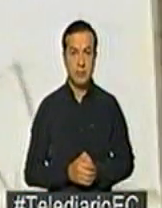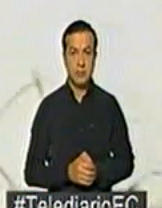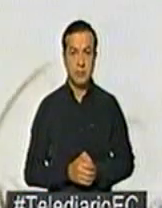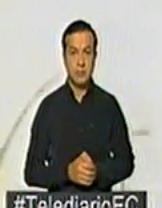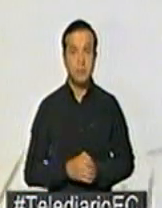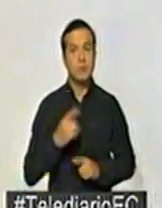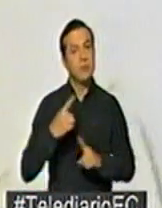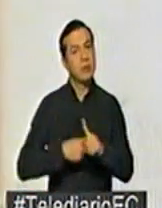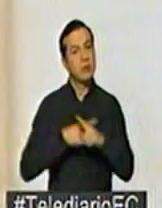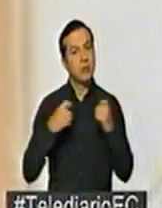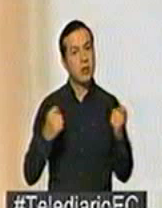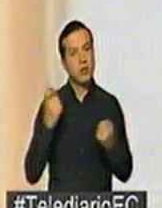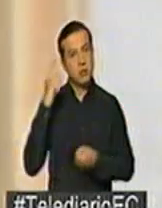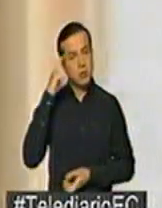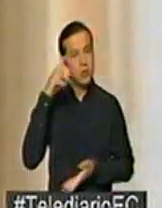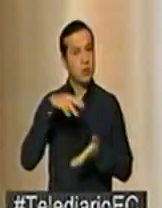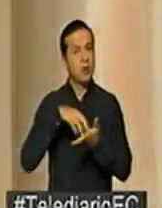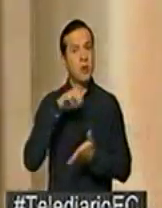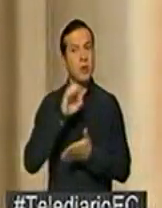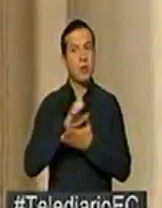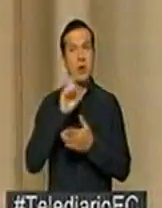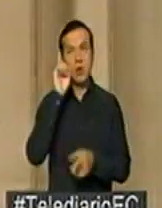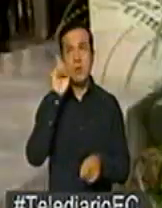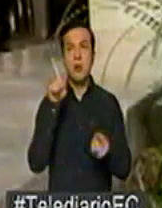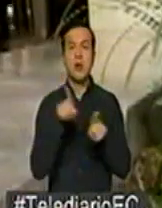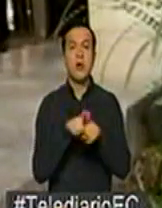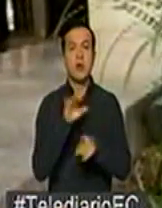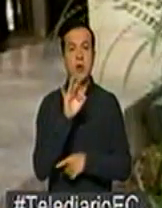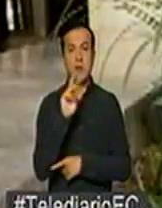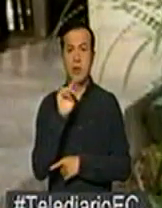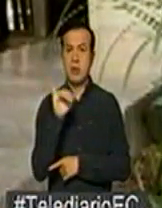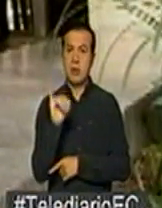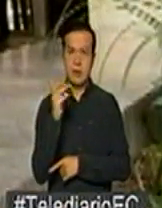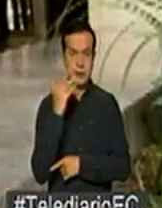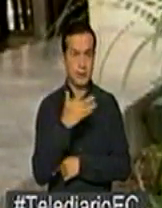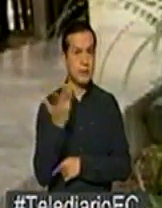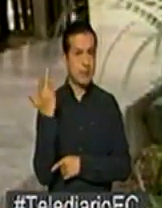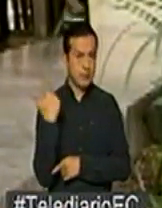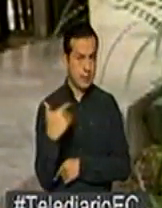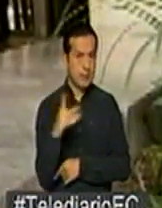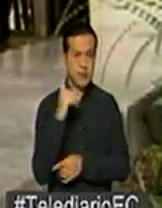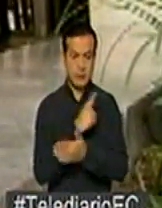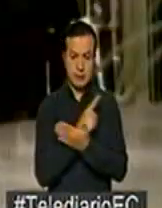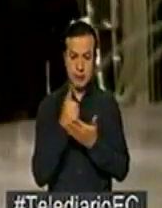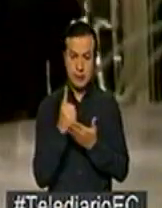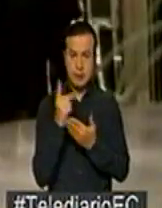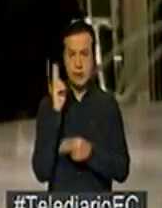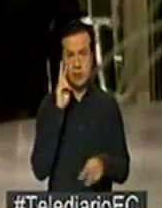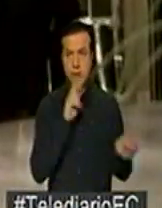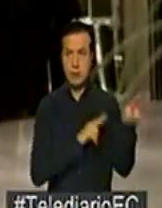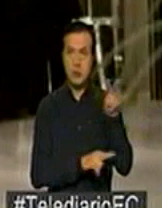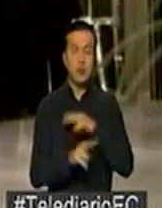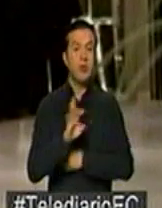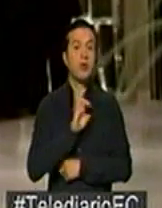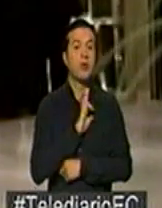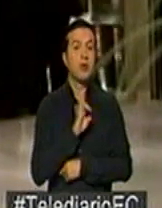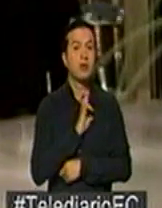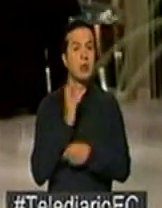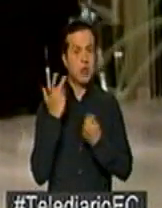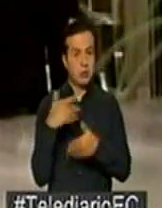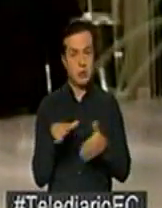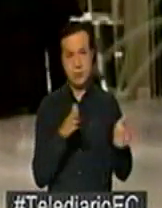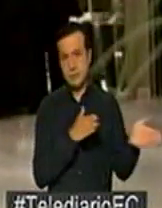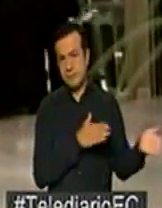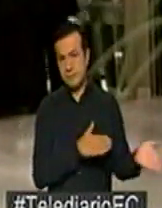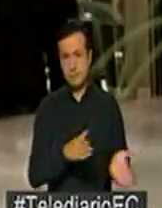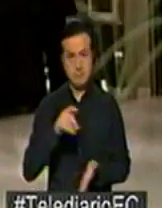En marzo pasado, el gobierno de Ecuador firmó un acuerdo con el Fondo Monetario Internacional. Esta semana se llegó a un acuerdo técnico, con lo cual está pendiente